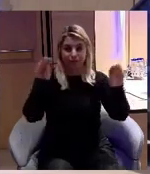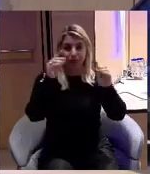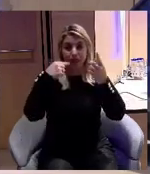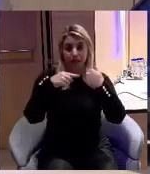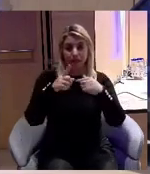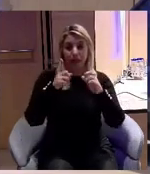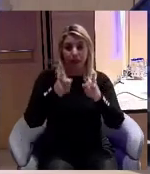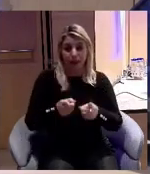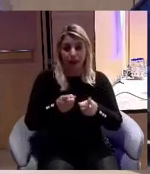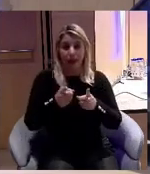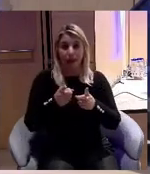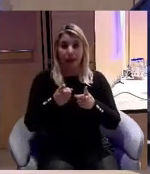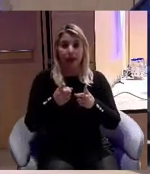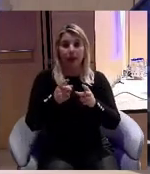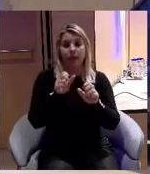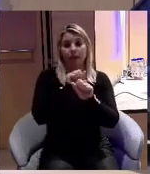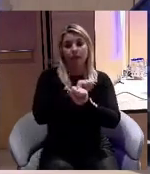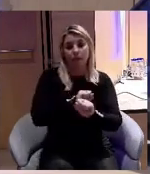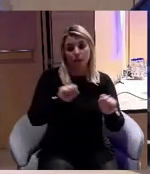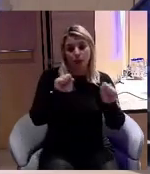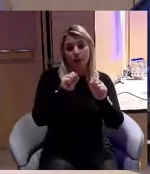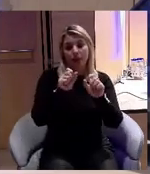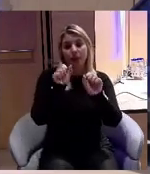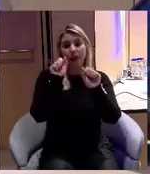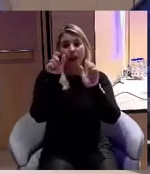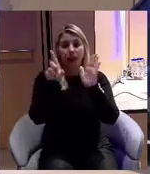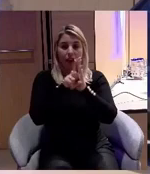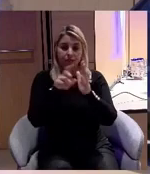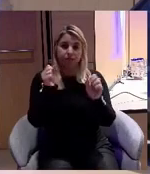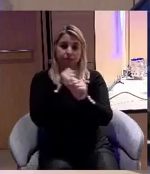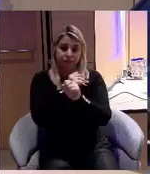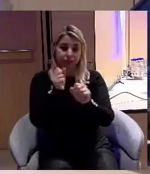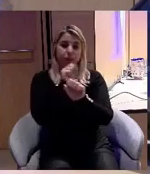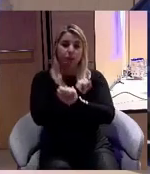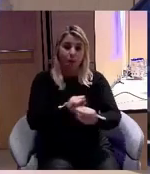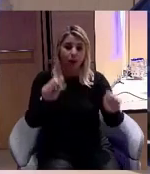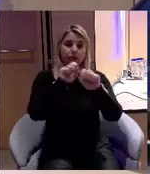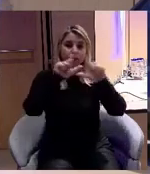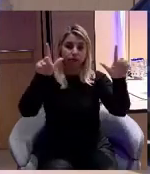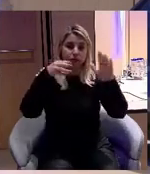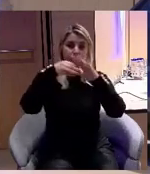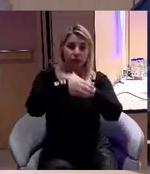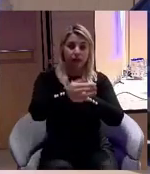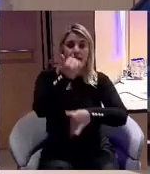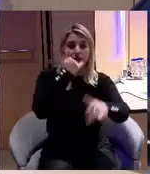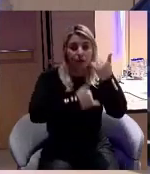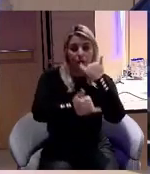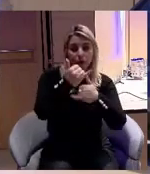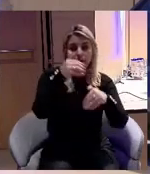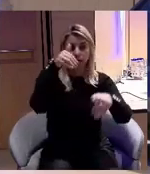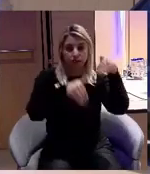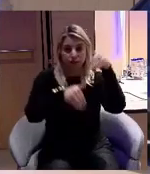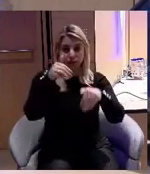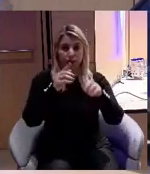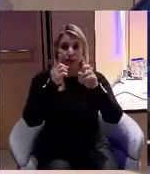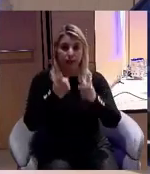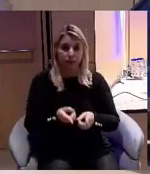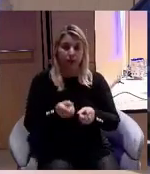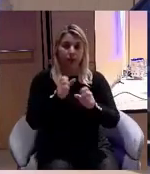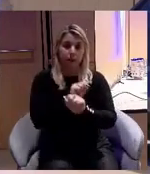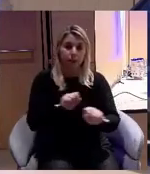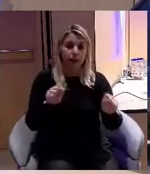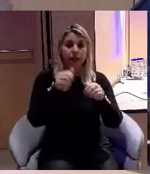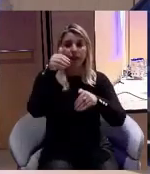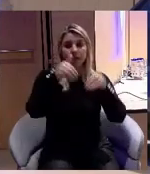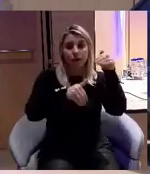casos hay más o menos transparencia hay portales de acceso a la información electoral al rendimiento de Los